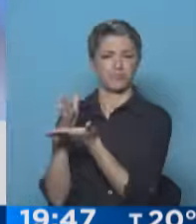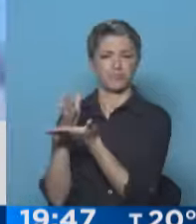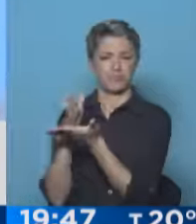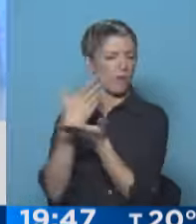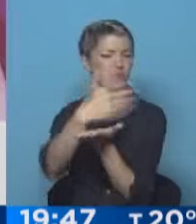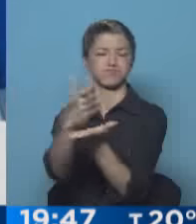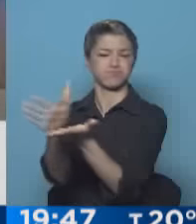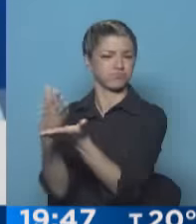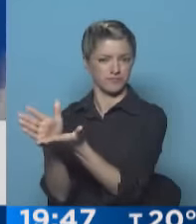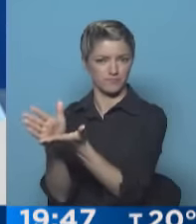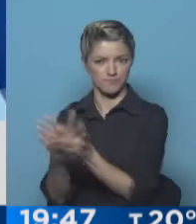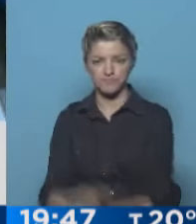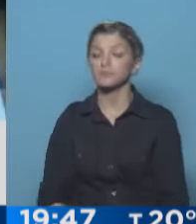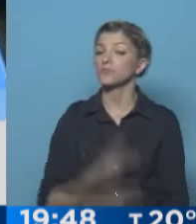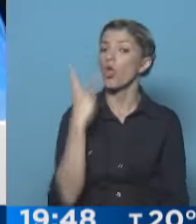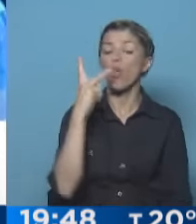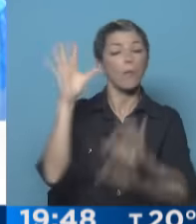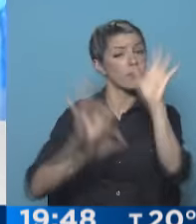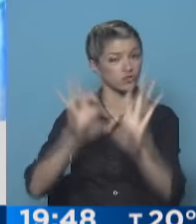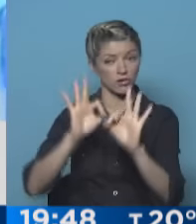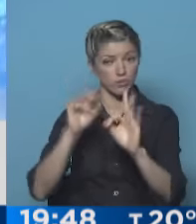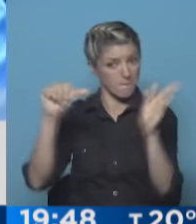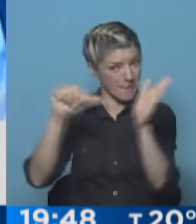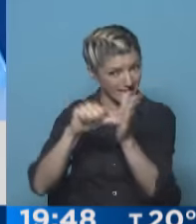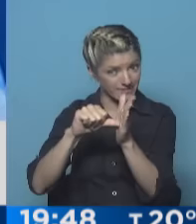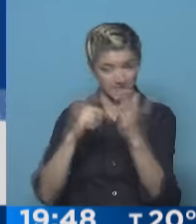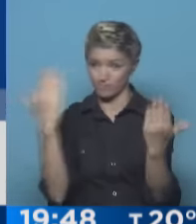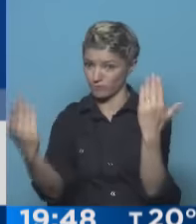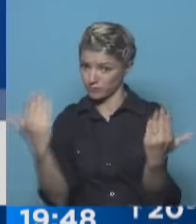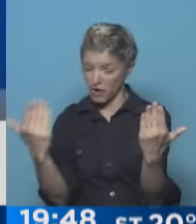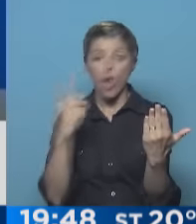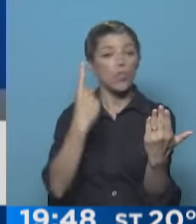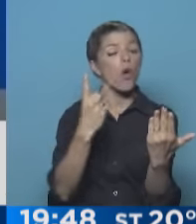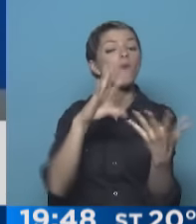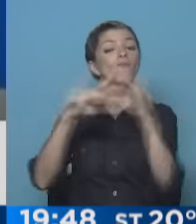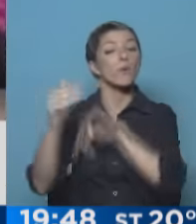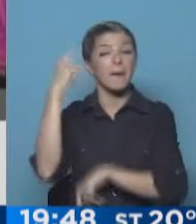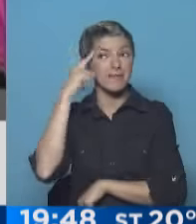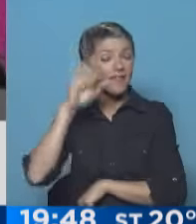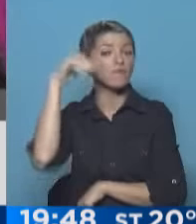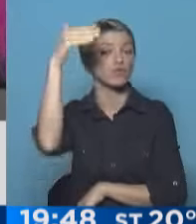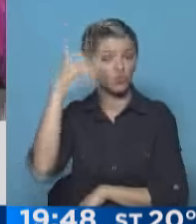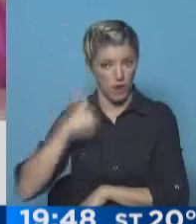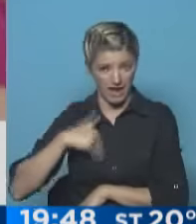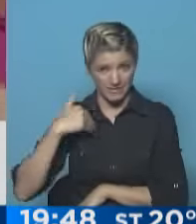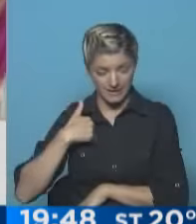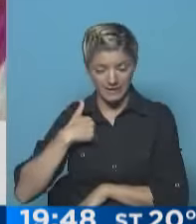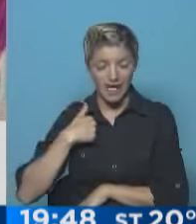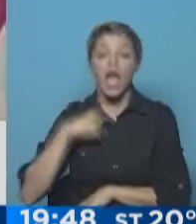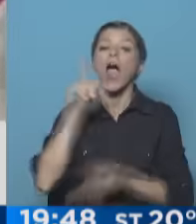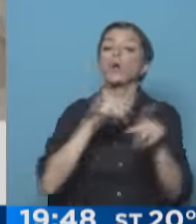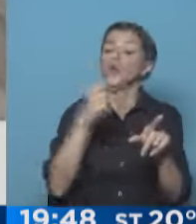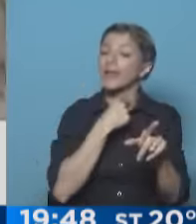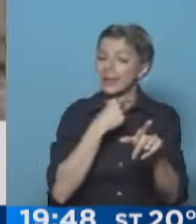echar. 2 proyectos de país, 2 visiones del futuro de la Argentina. Los que quieren